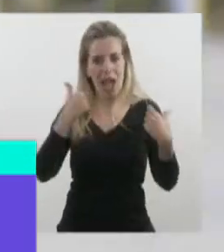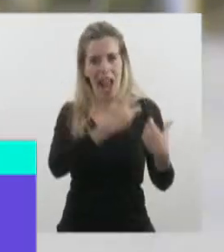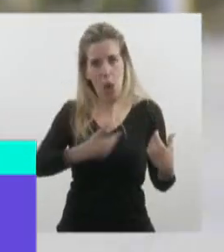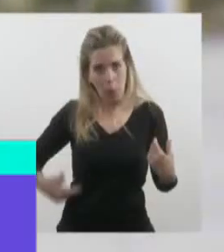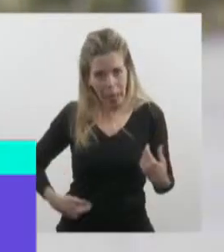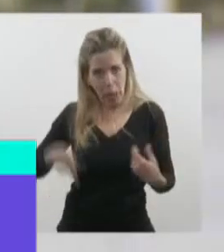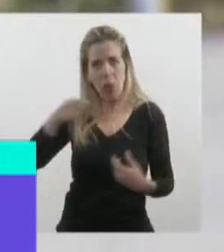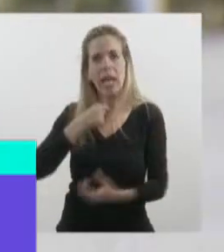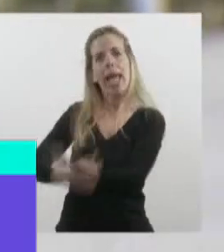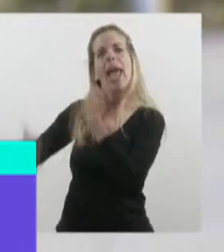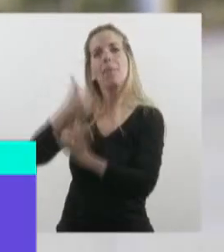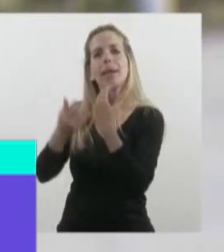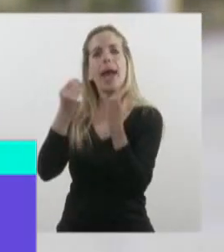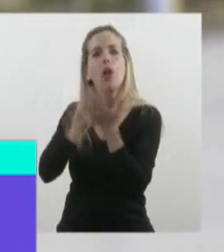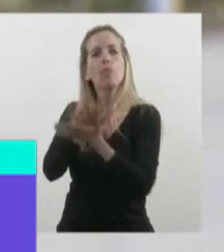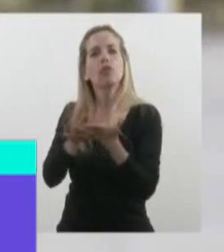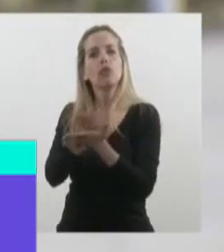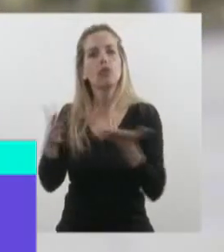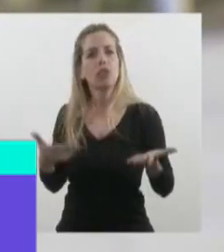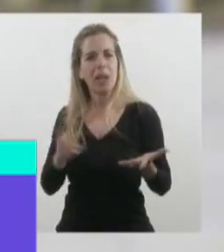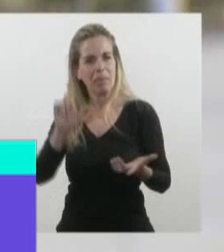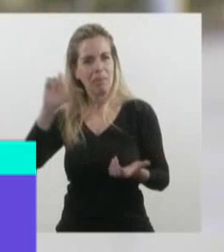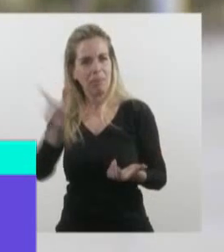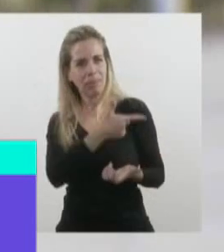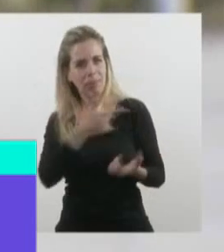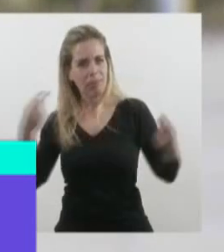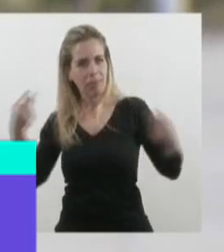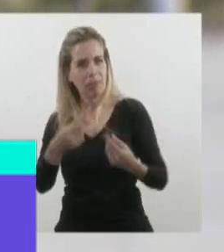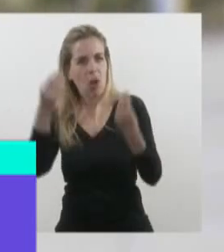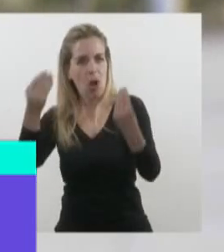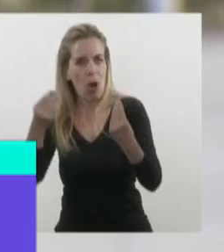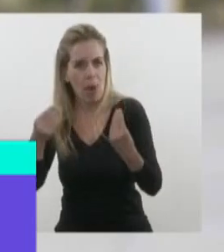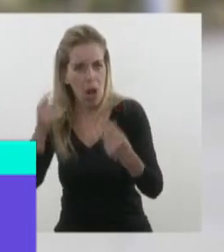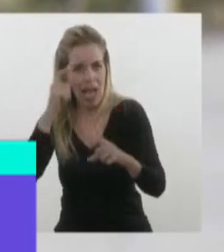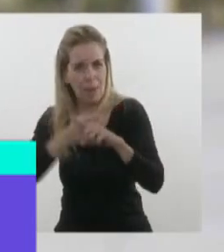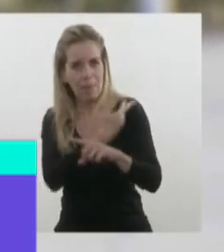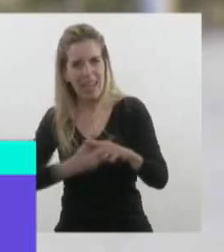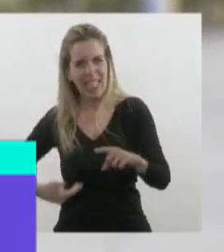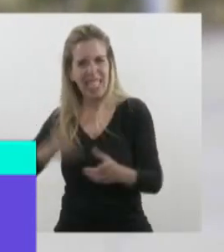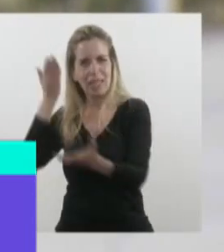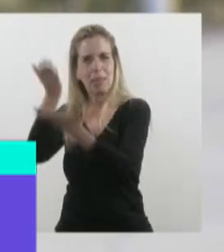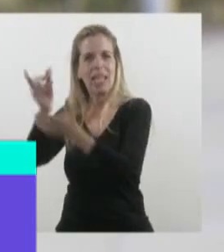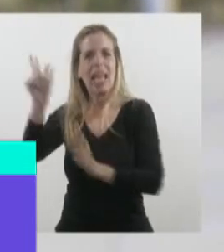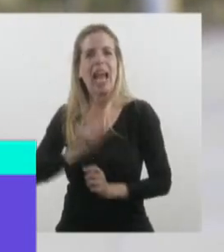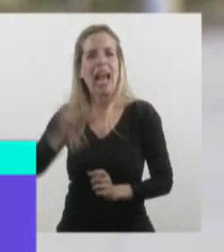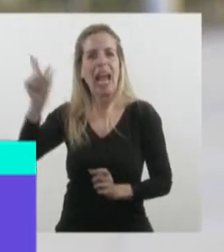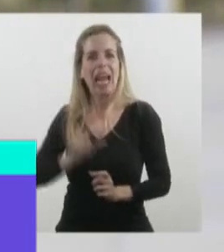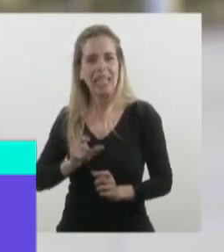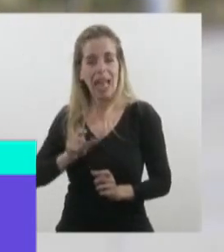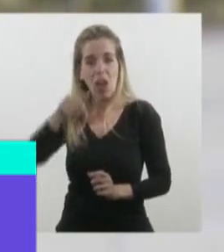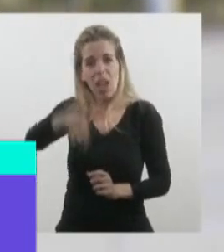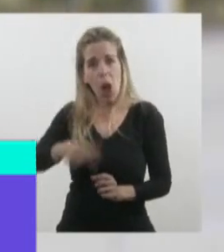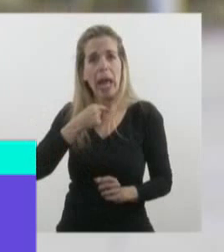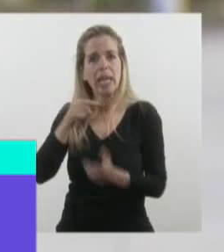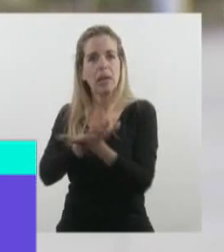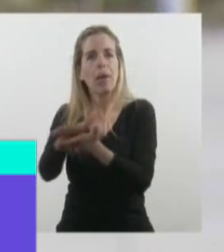deuda y resulta que después nos explican cómo hay que ir a negociar con los que nos dejaron ahí